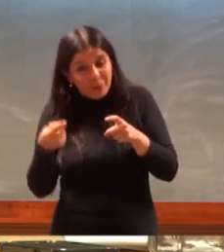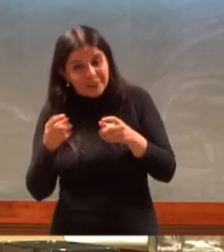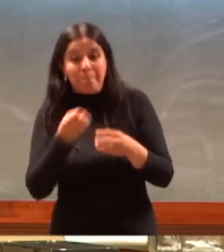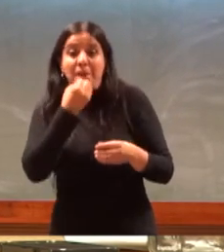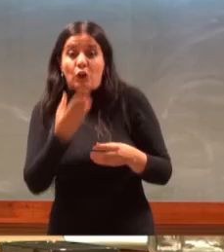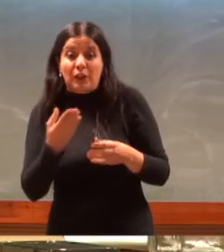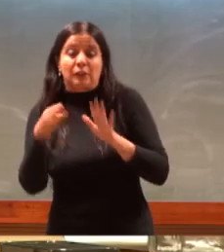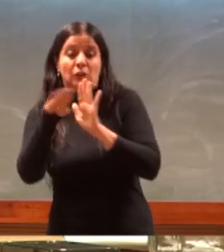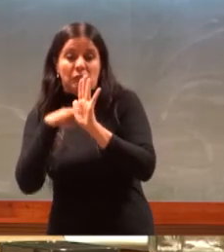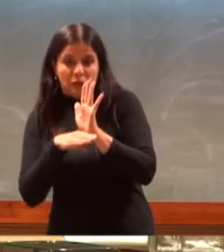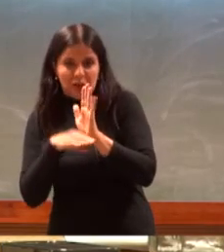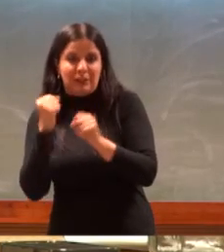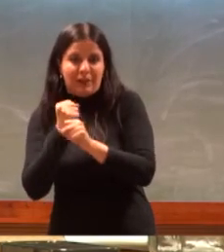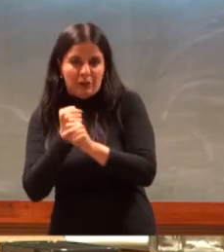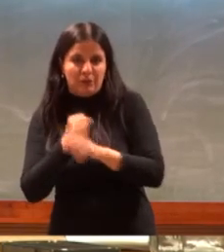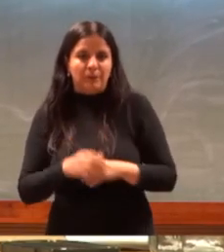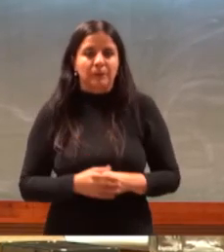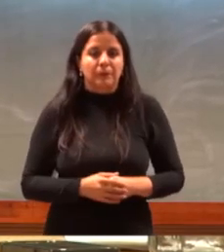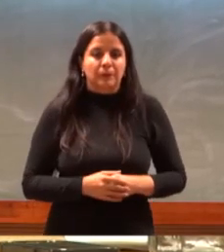trabajadores de la facultad